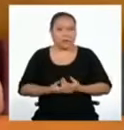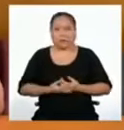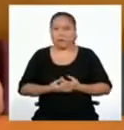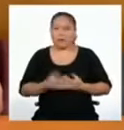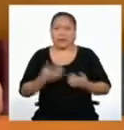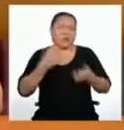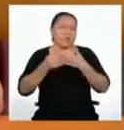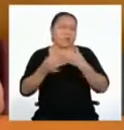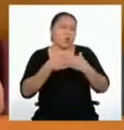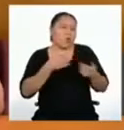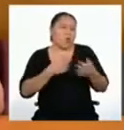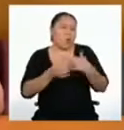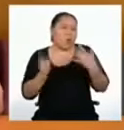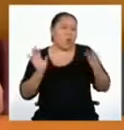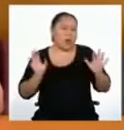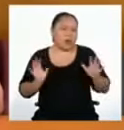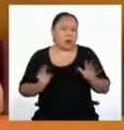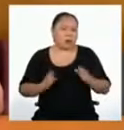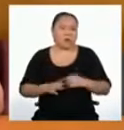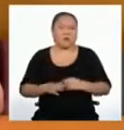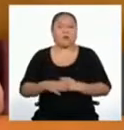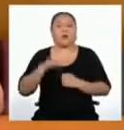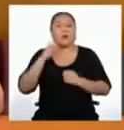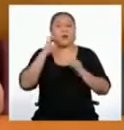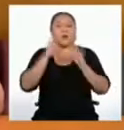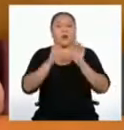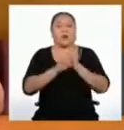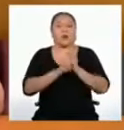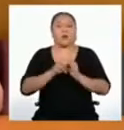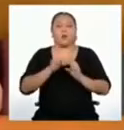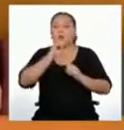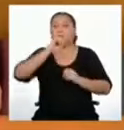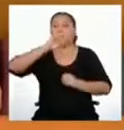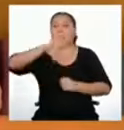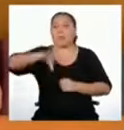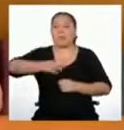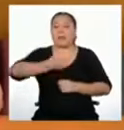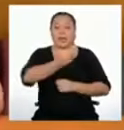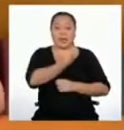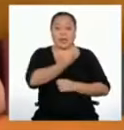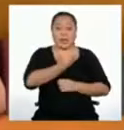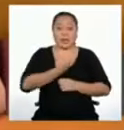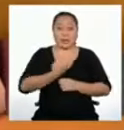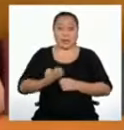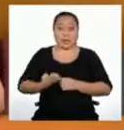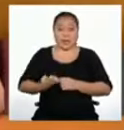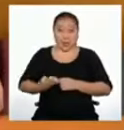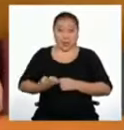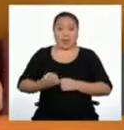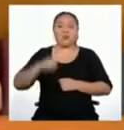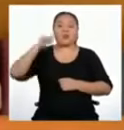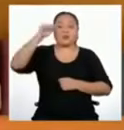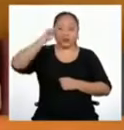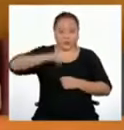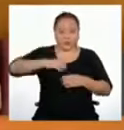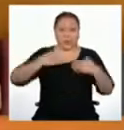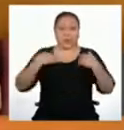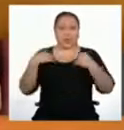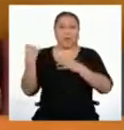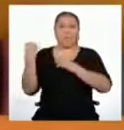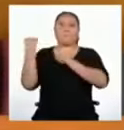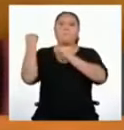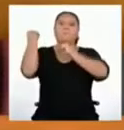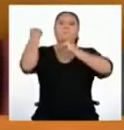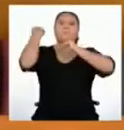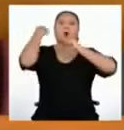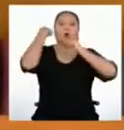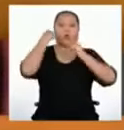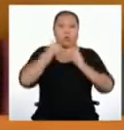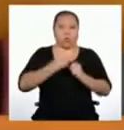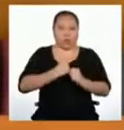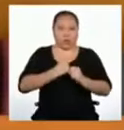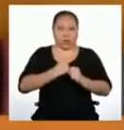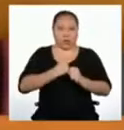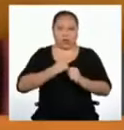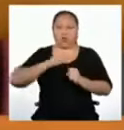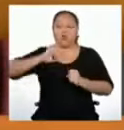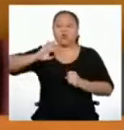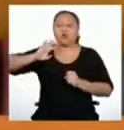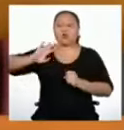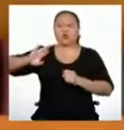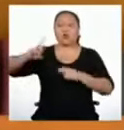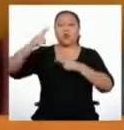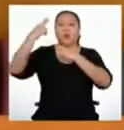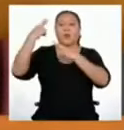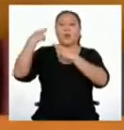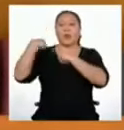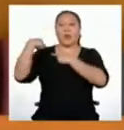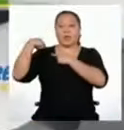premisa tan sencilla, podemos decir que el Estado sí tiene poder y que su facultad es organizar